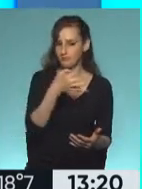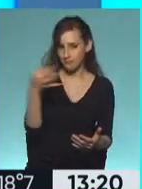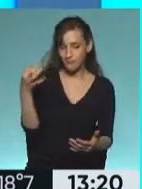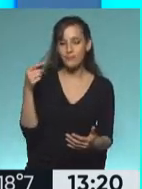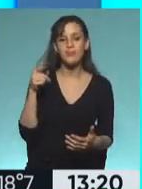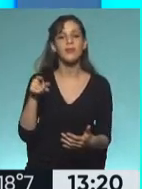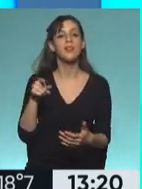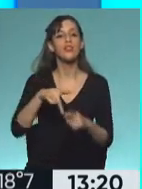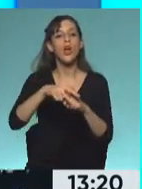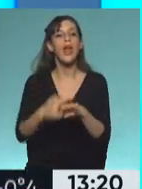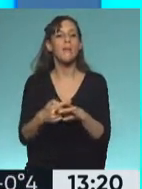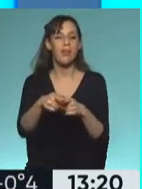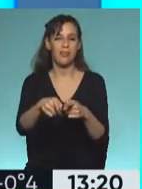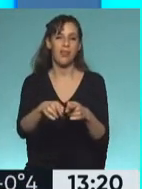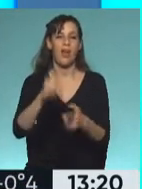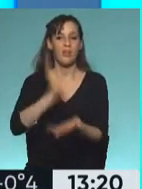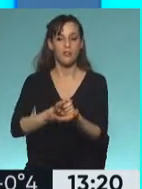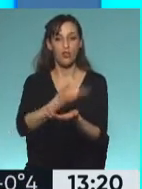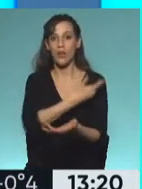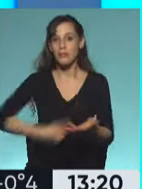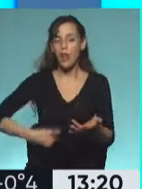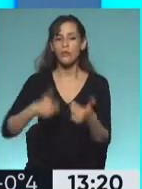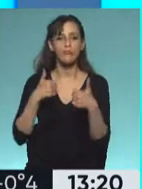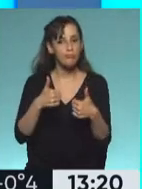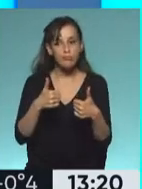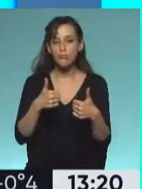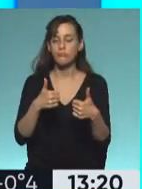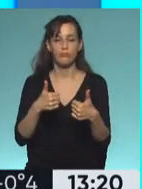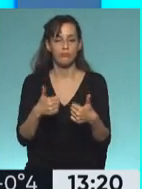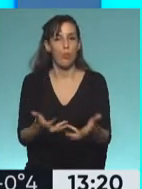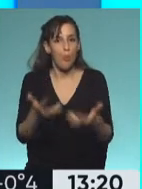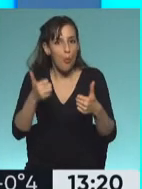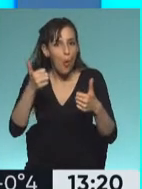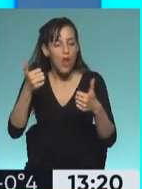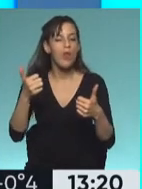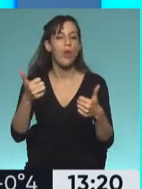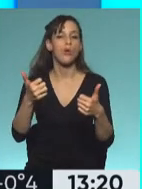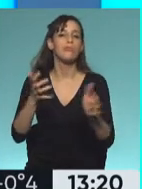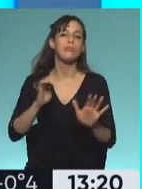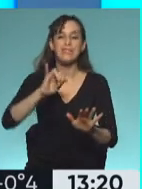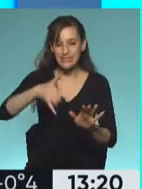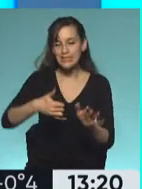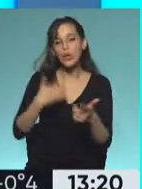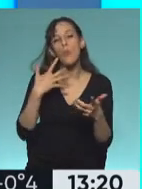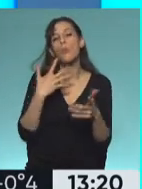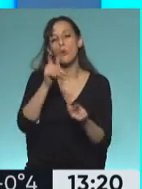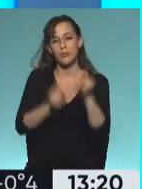herramientas que ha dado resultados porque no hubo caída caídas importantes del nivel de empleo hubo caídas